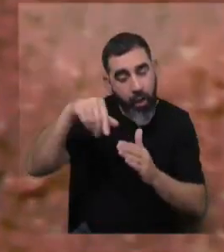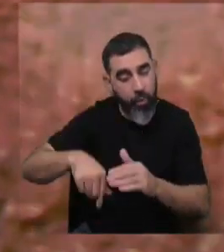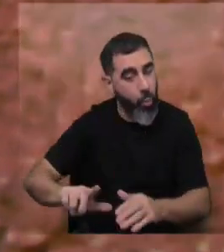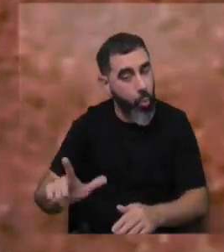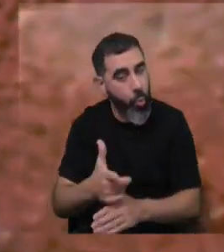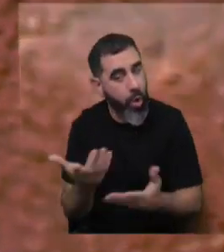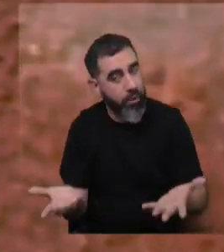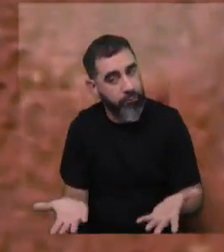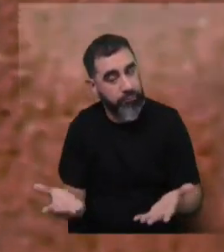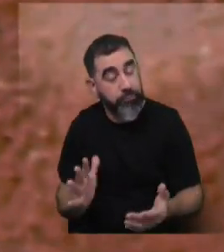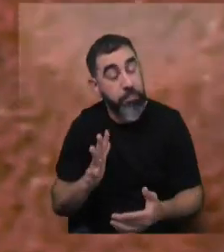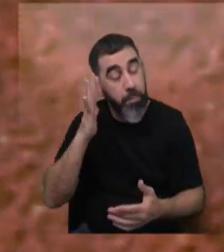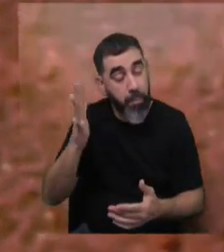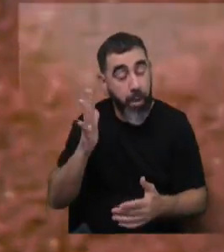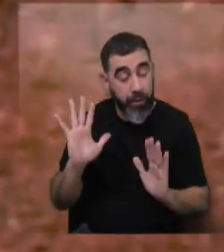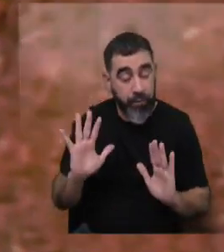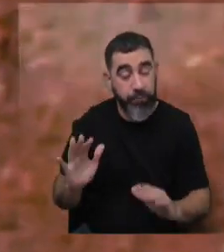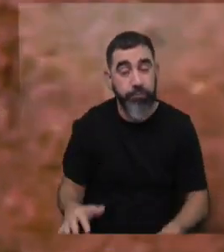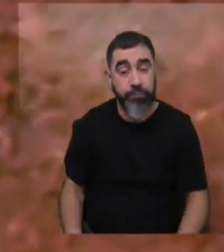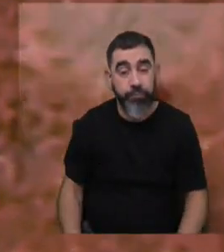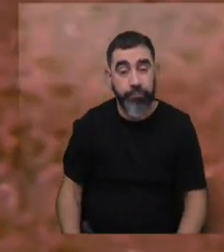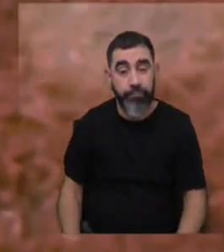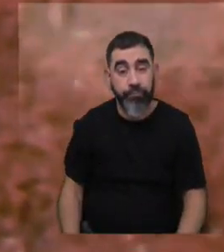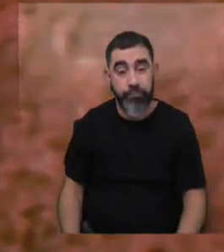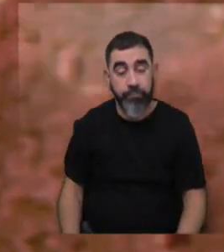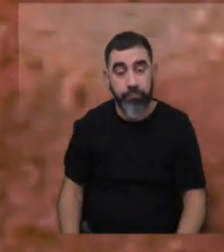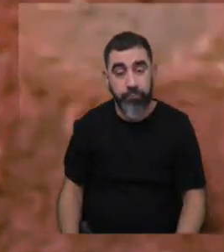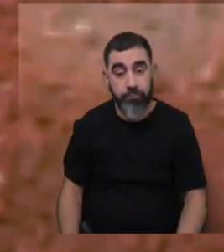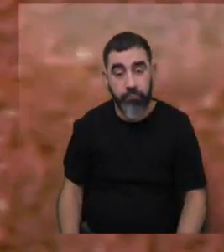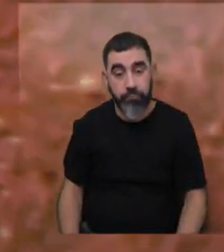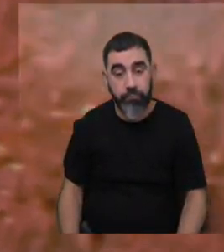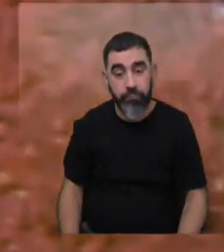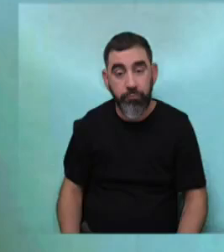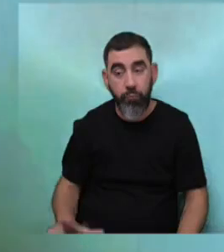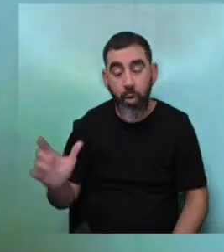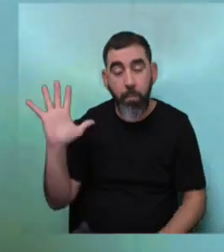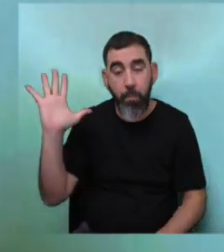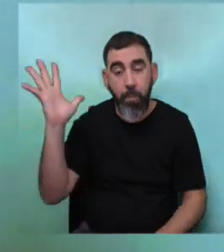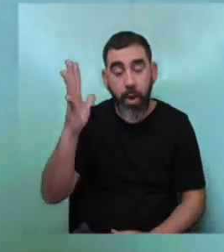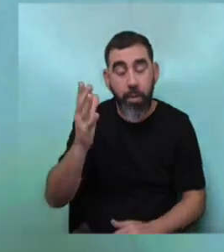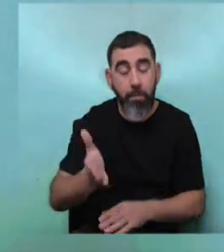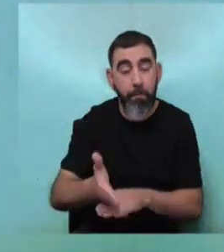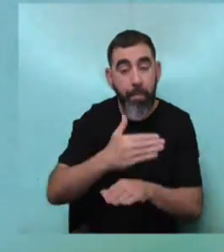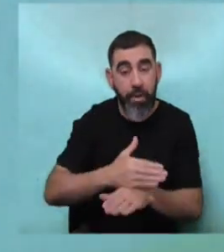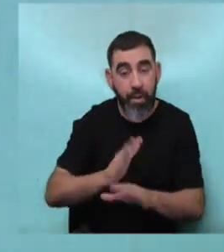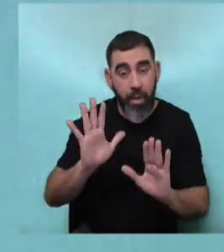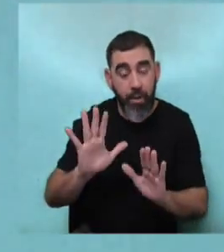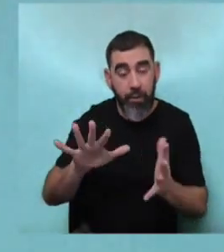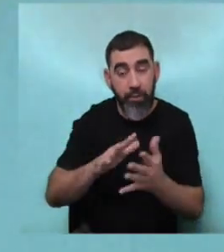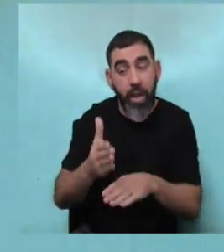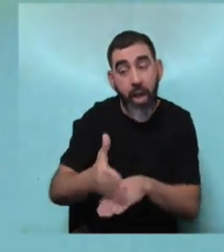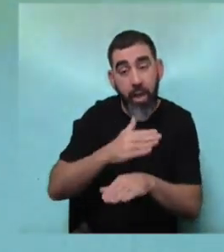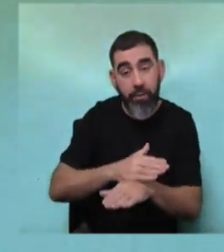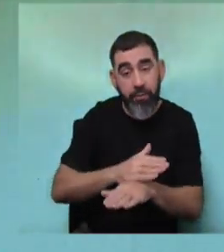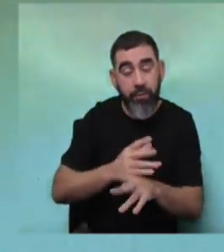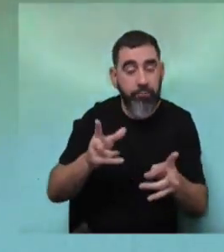cual hace pensar, y ustedes lo escuchaban al doctor Suárez, que no había palmeras de ese tipo en esa zona antes de